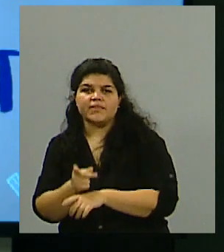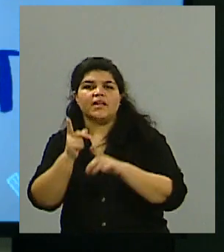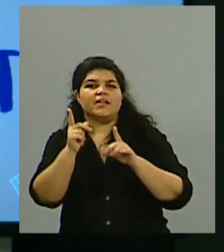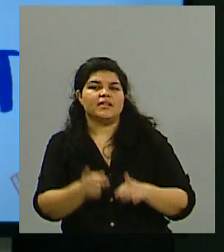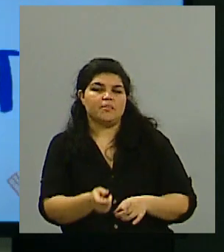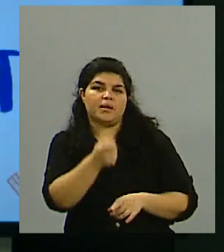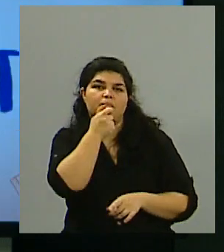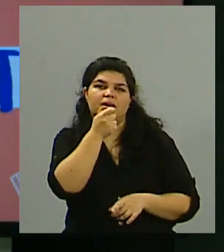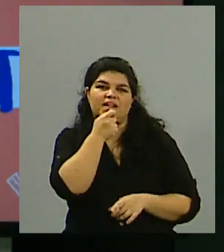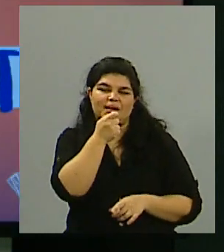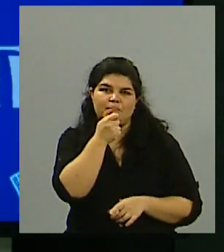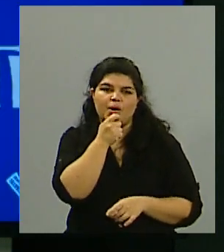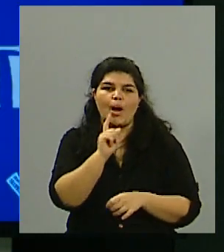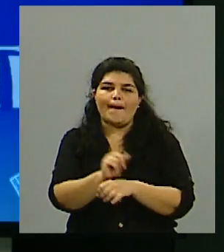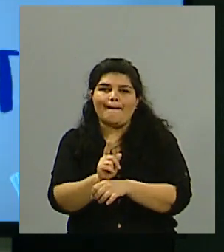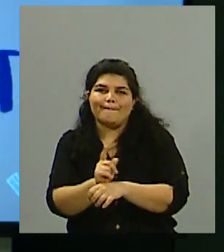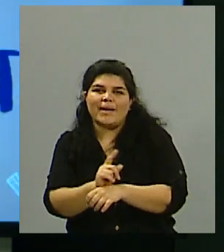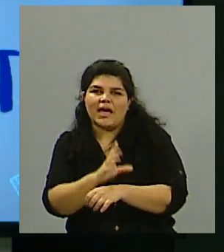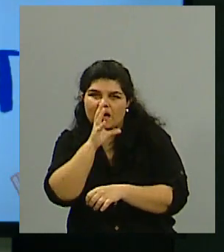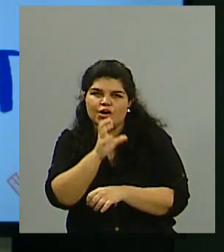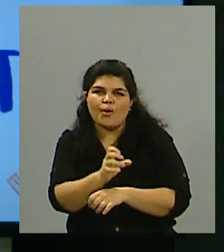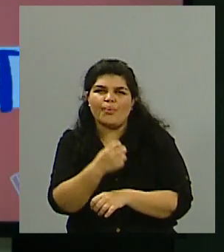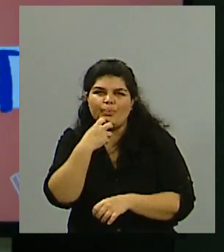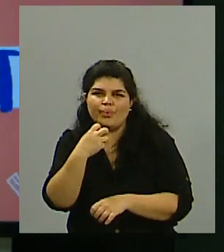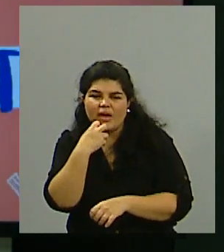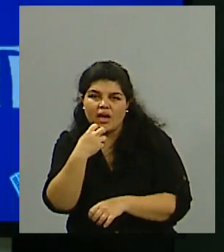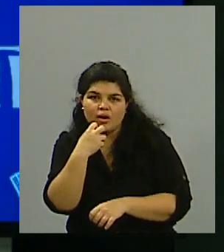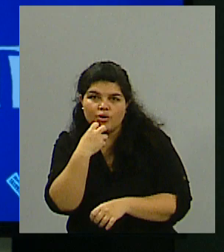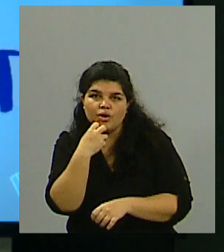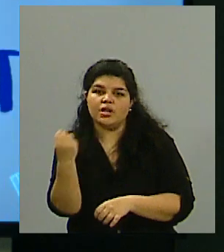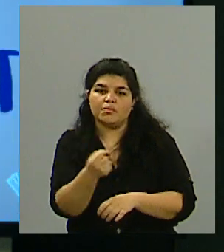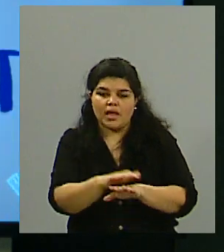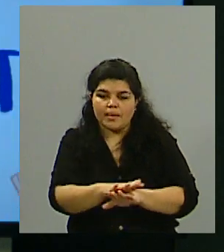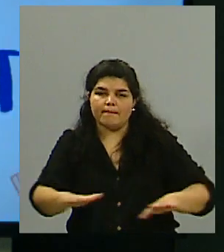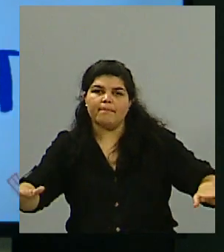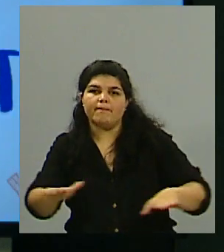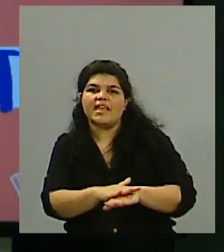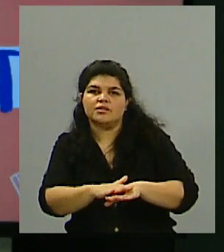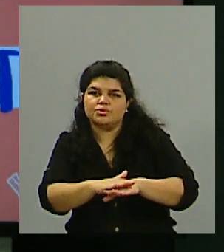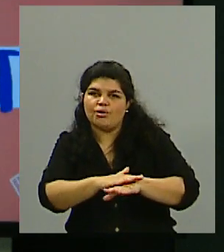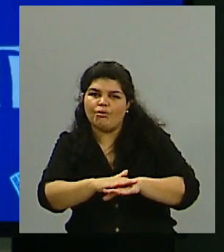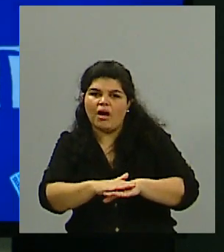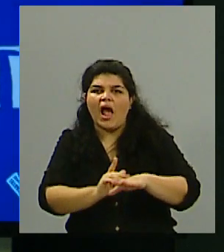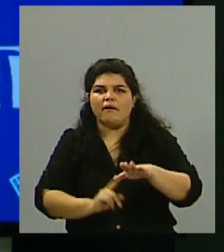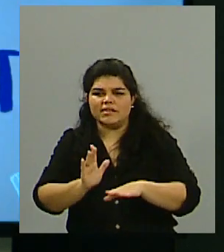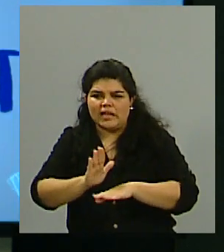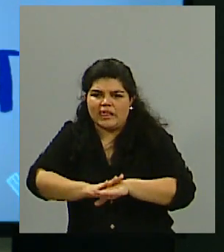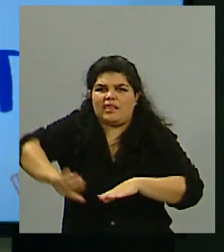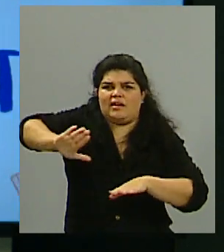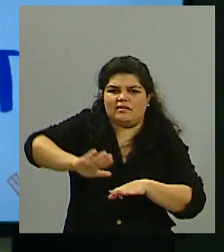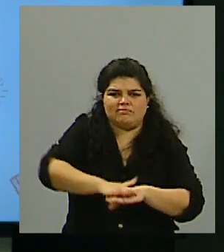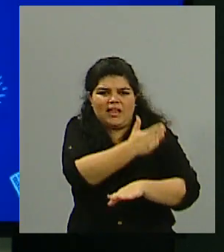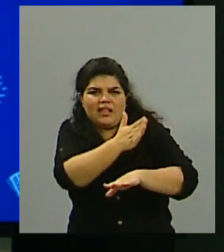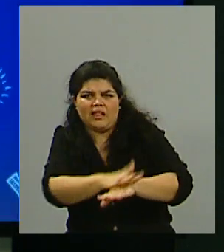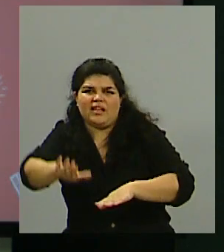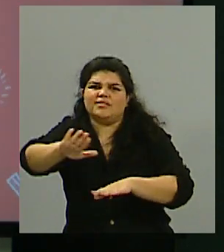mucho dentro de la casa, entonces nosotros siempre recomendamos el tema de tener en cuenta qué pisos usar. El tema de dolor, si vemos que hay dolor,